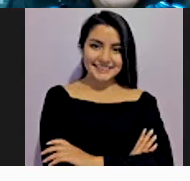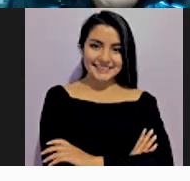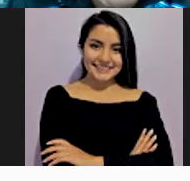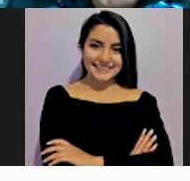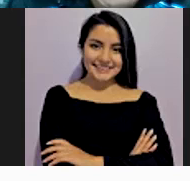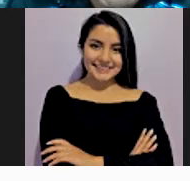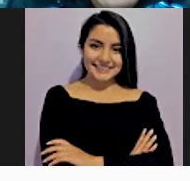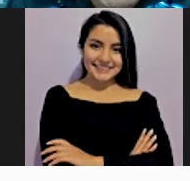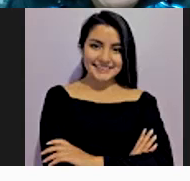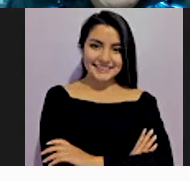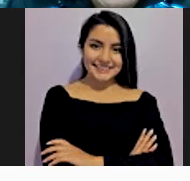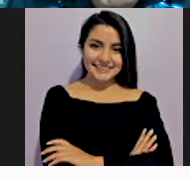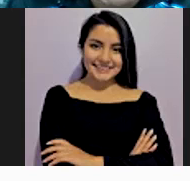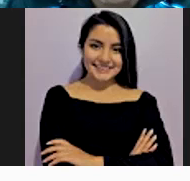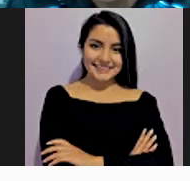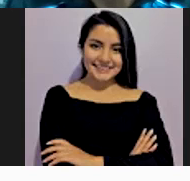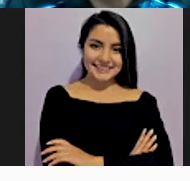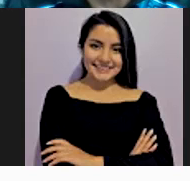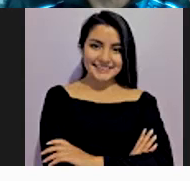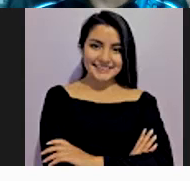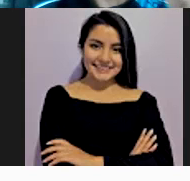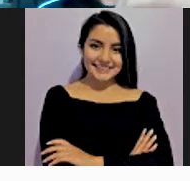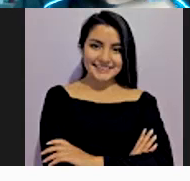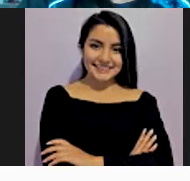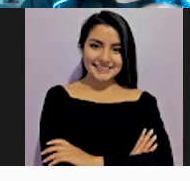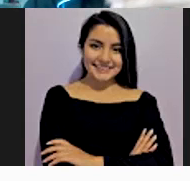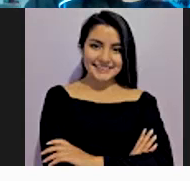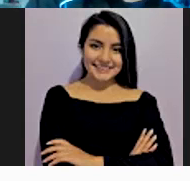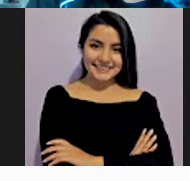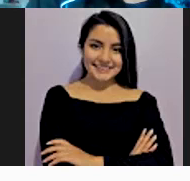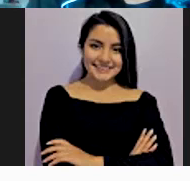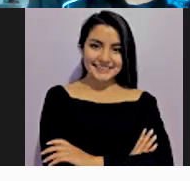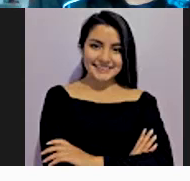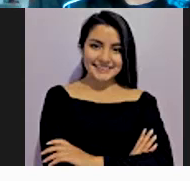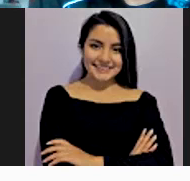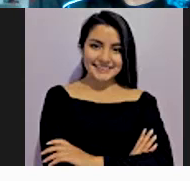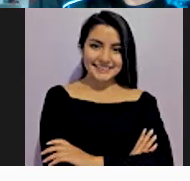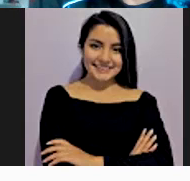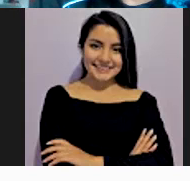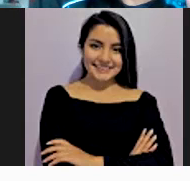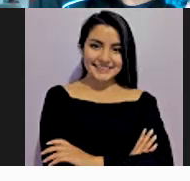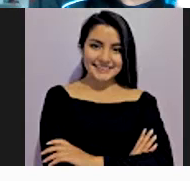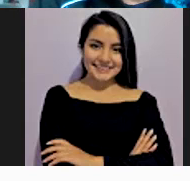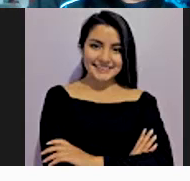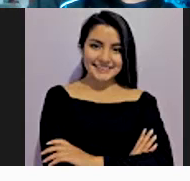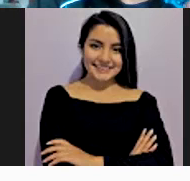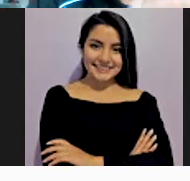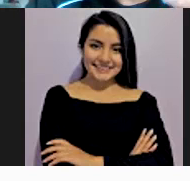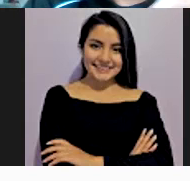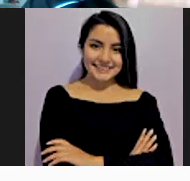algunos valores de algunas condiciones, pero yo lo que asemejo es a que va a ser un canal bien acabado, o un